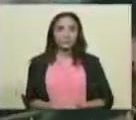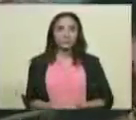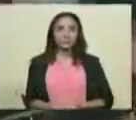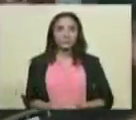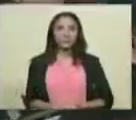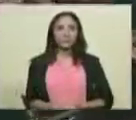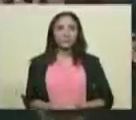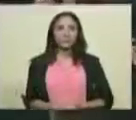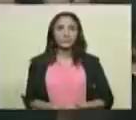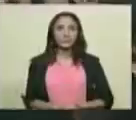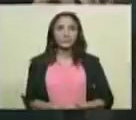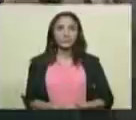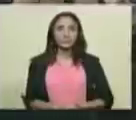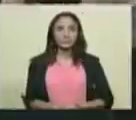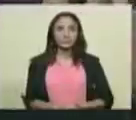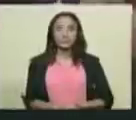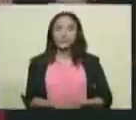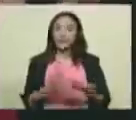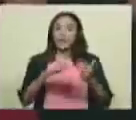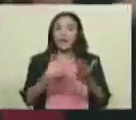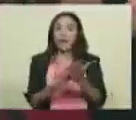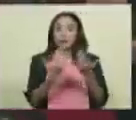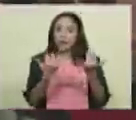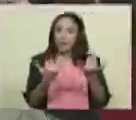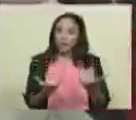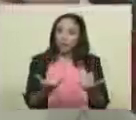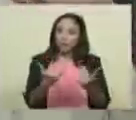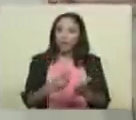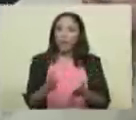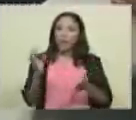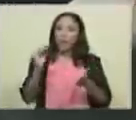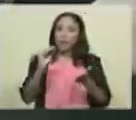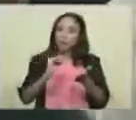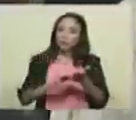luchadoras. De esta manera, nosotros vamos a